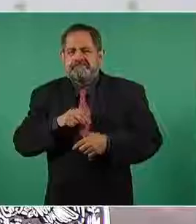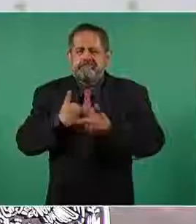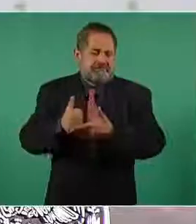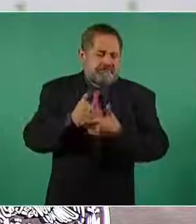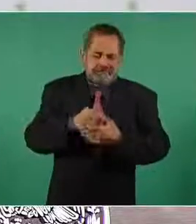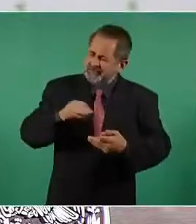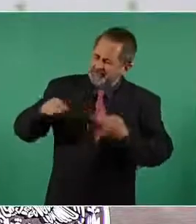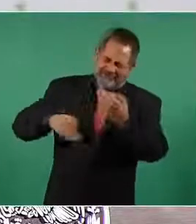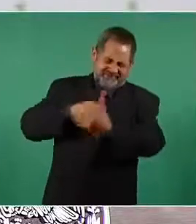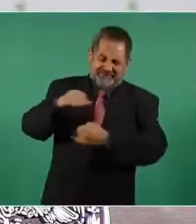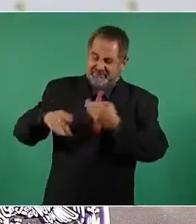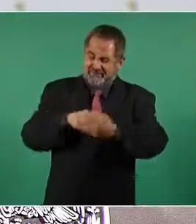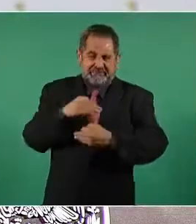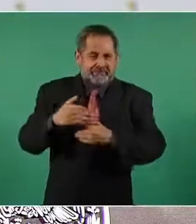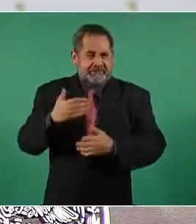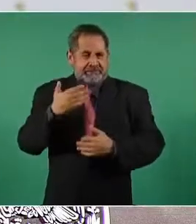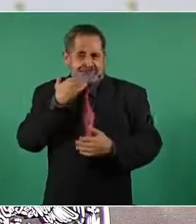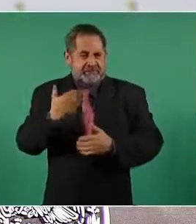todos.